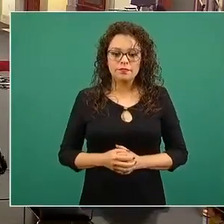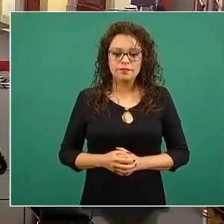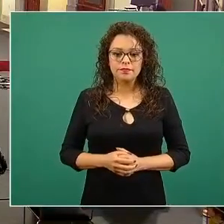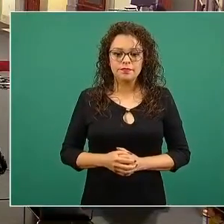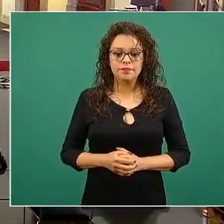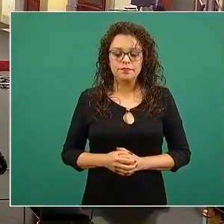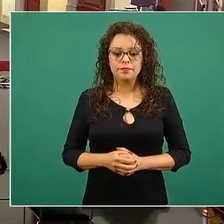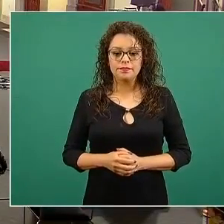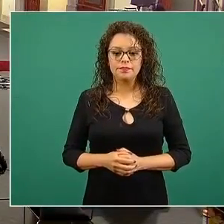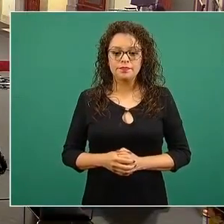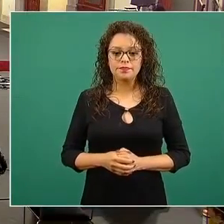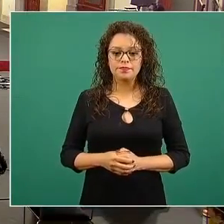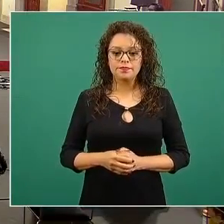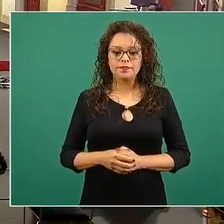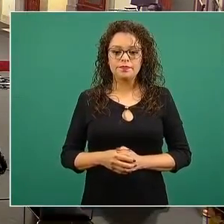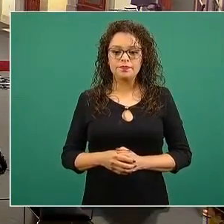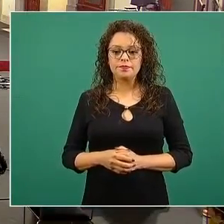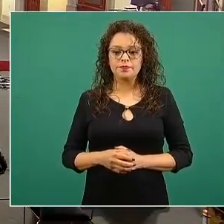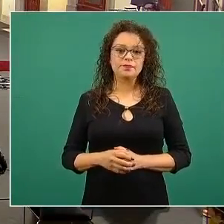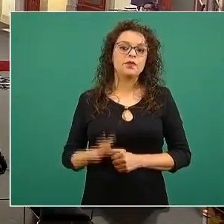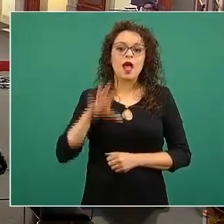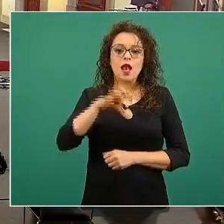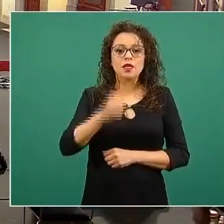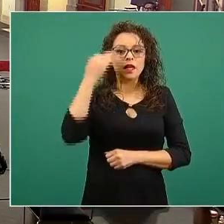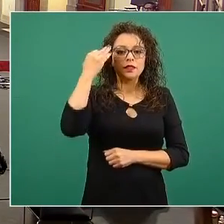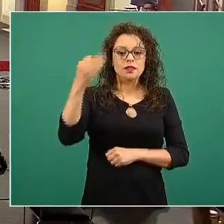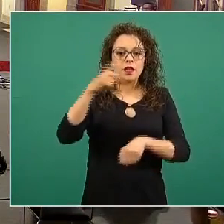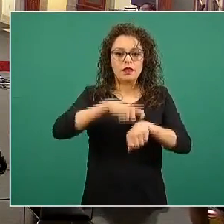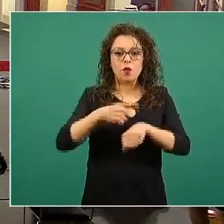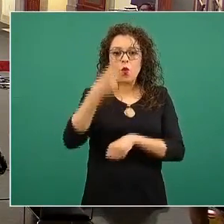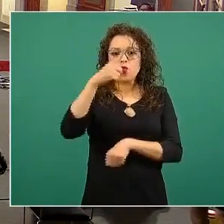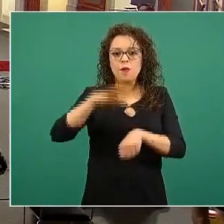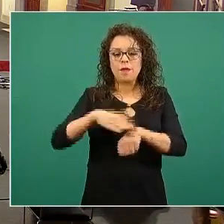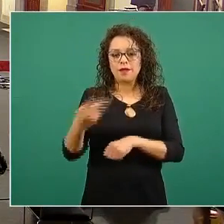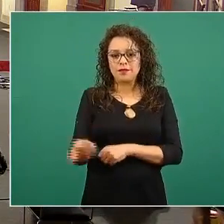Nos queda espacio para una preguntita más. Adelante.